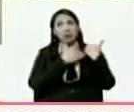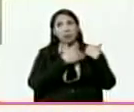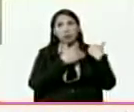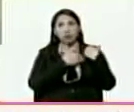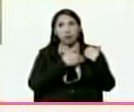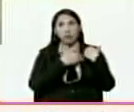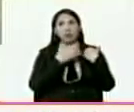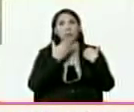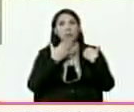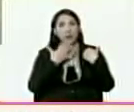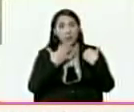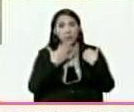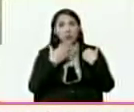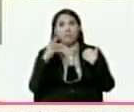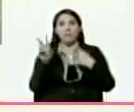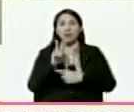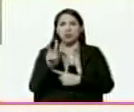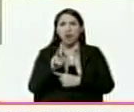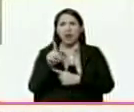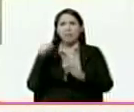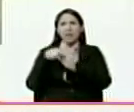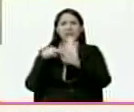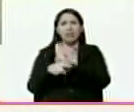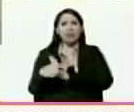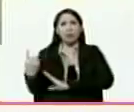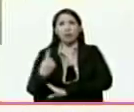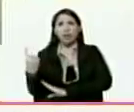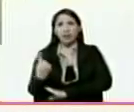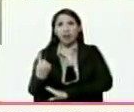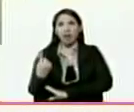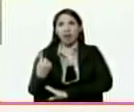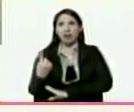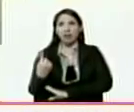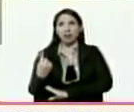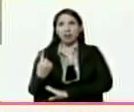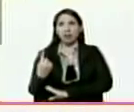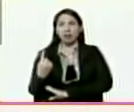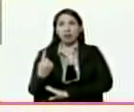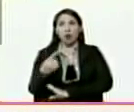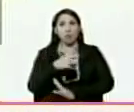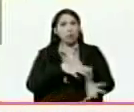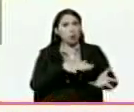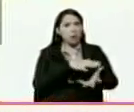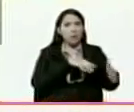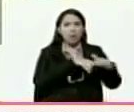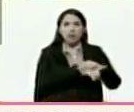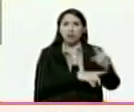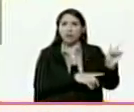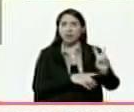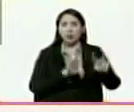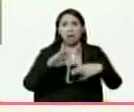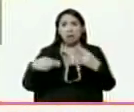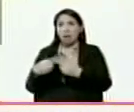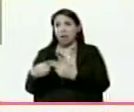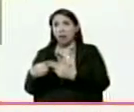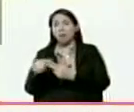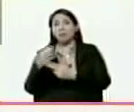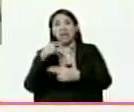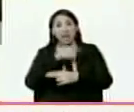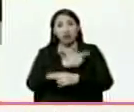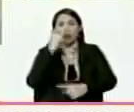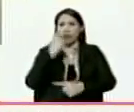a Venezuela a través de medidas coercitivas unilaterales. Los asuntos internos de Venezuela nada tienen que ver con este caso. Esto es un caso para proteger, insisto, esa